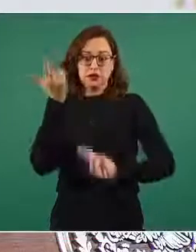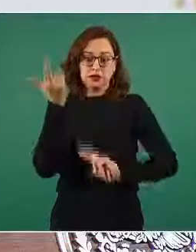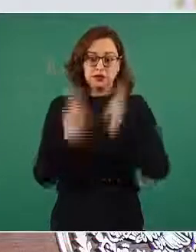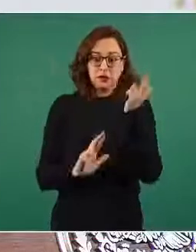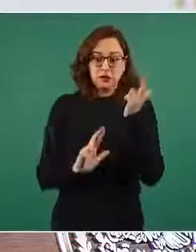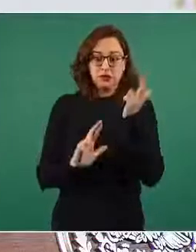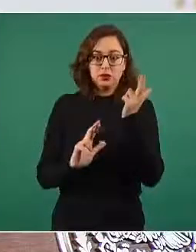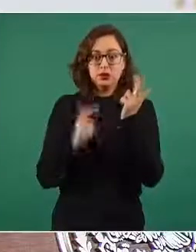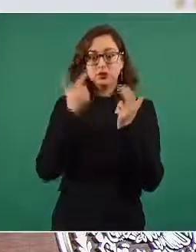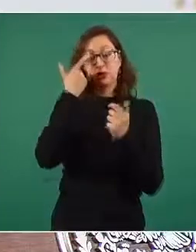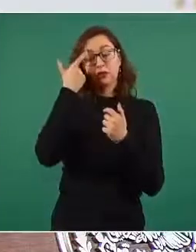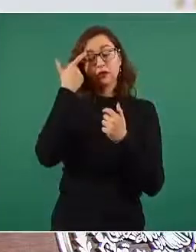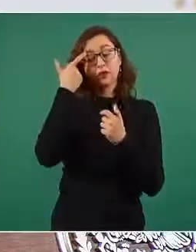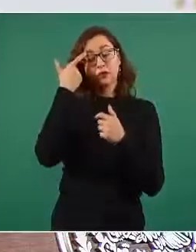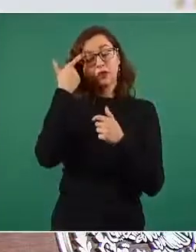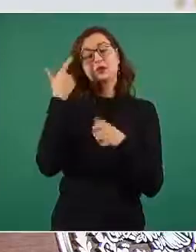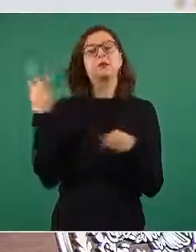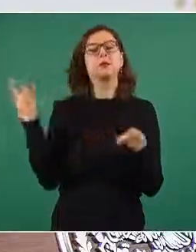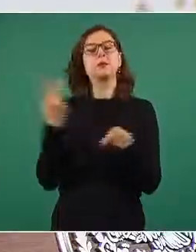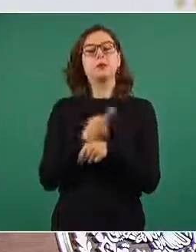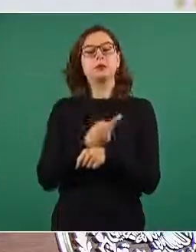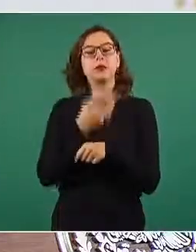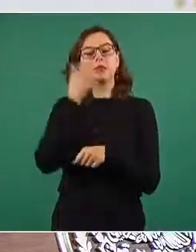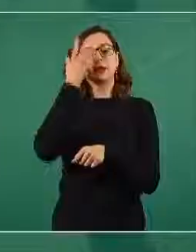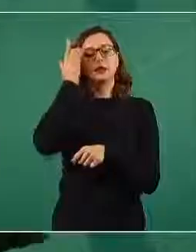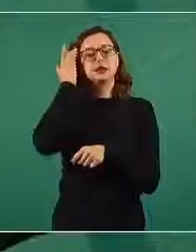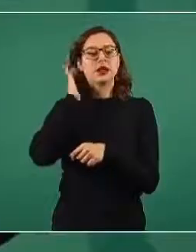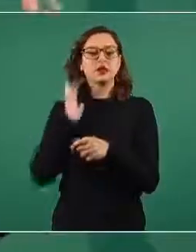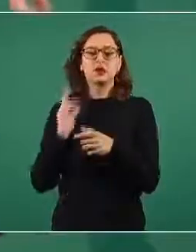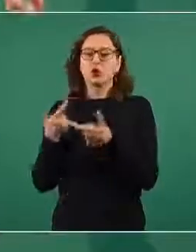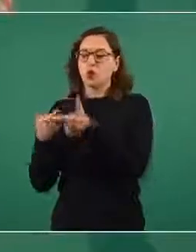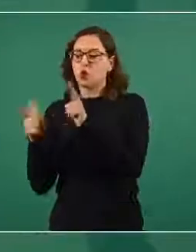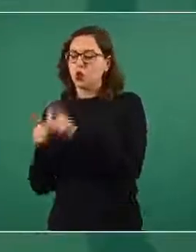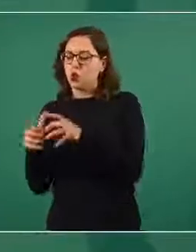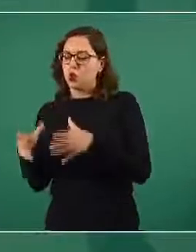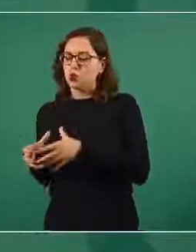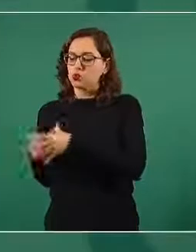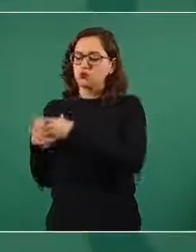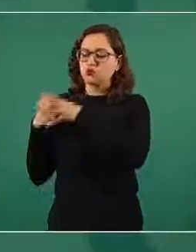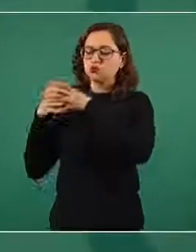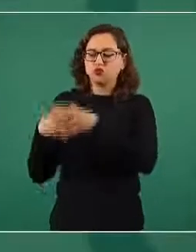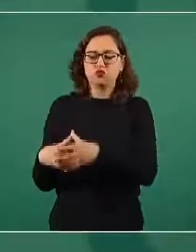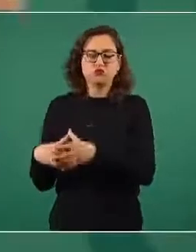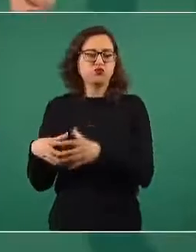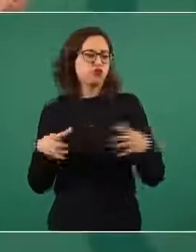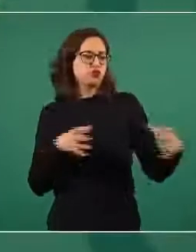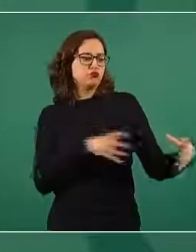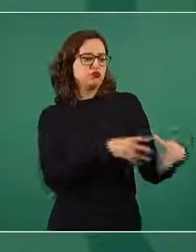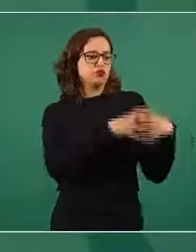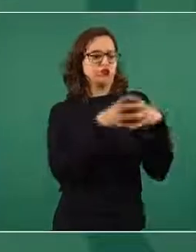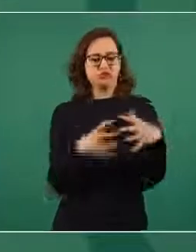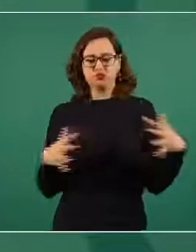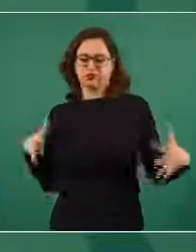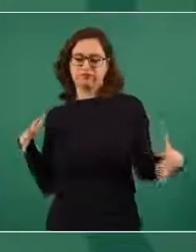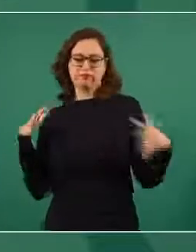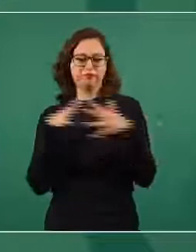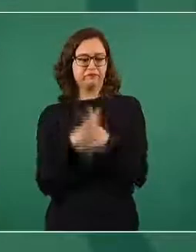terminó en enfrentamiento en las mismas filas del movimiento revolucionario.